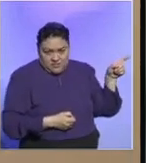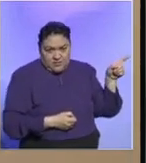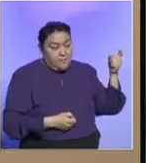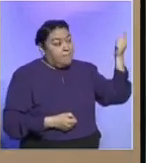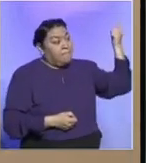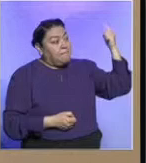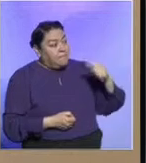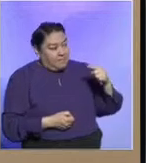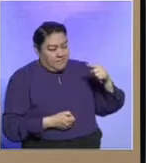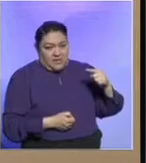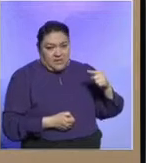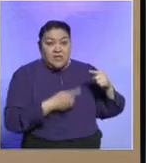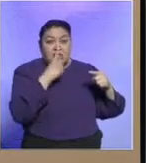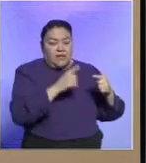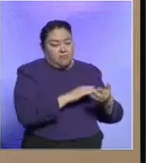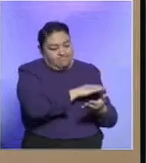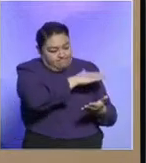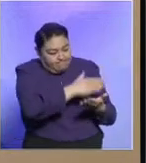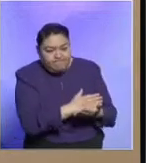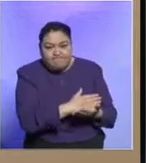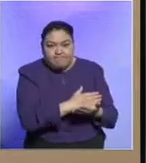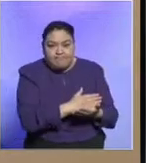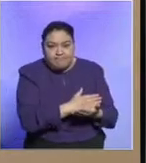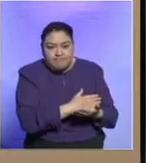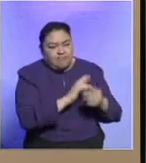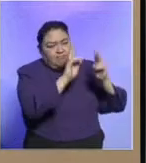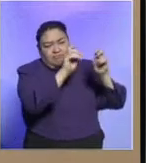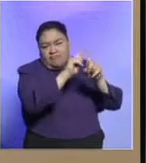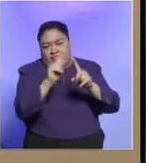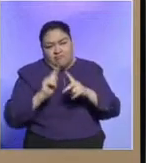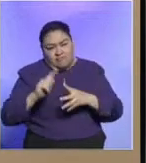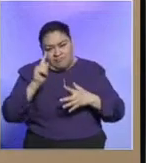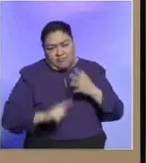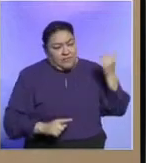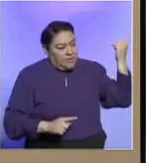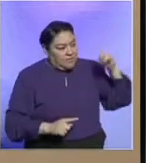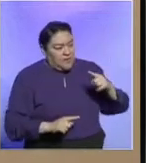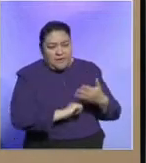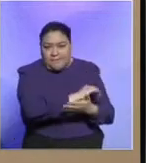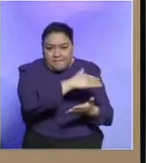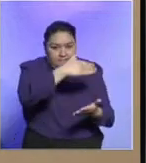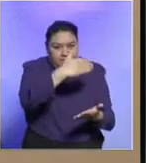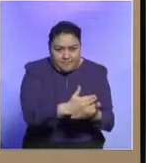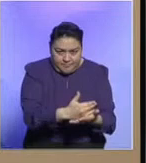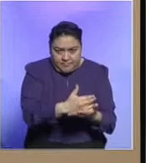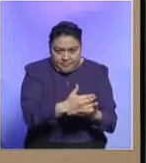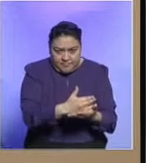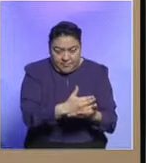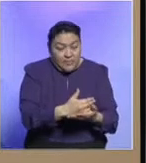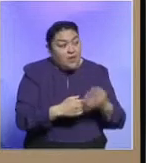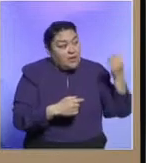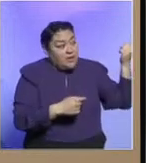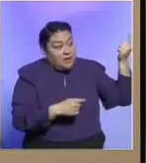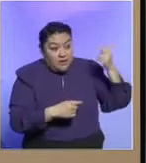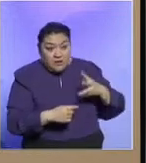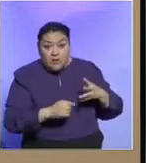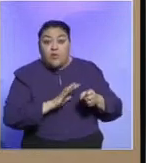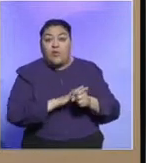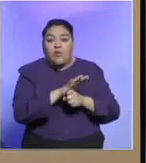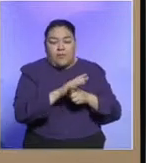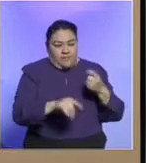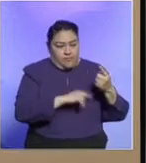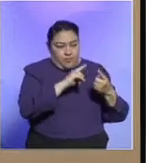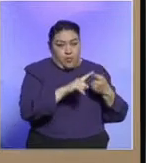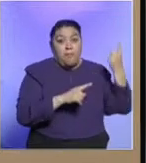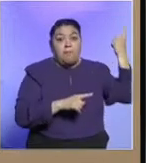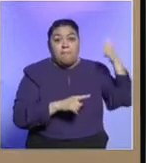de diversos actos relacionados con dicho proceso comicial, de entre los que destacan la orden